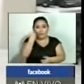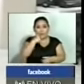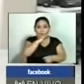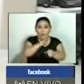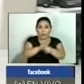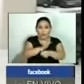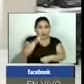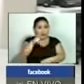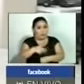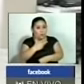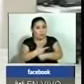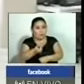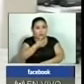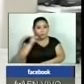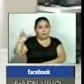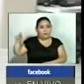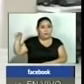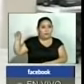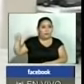desde Guatemala para la RNA.